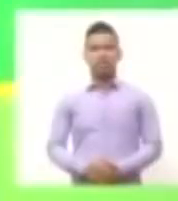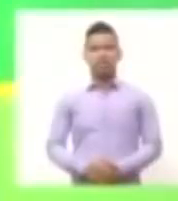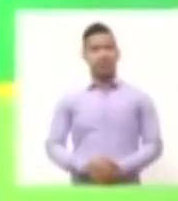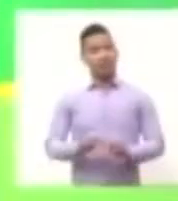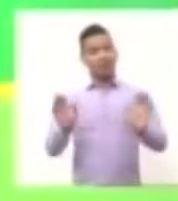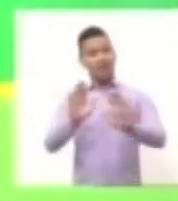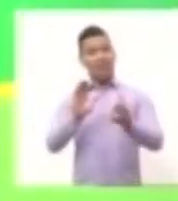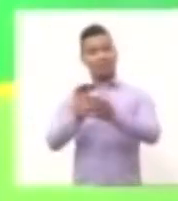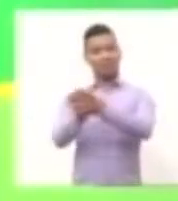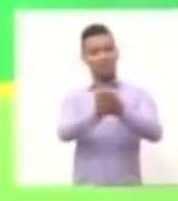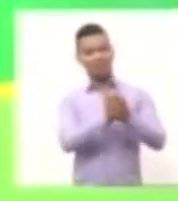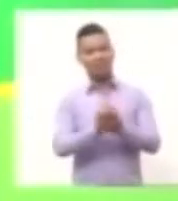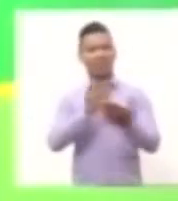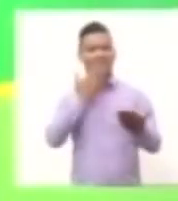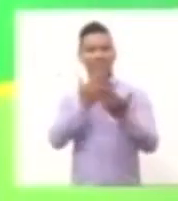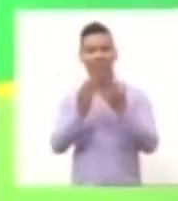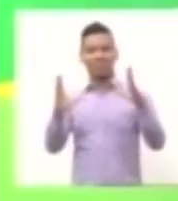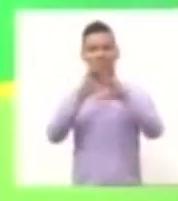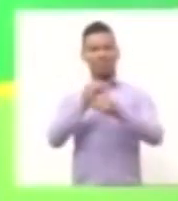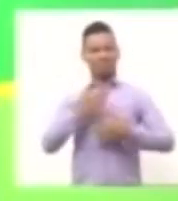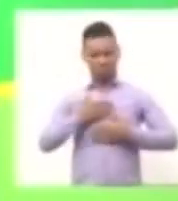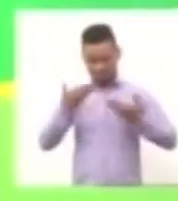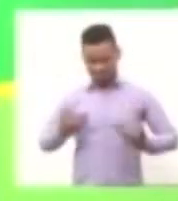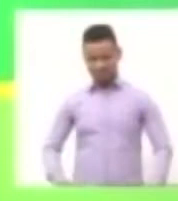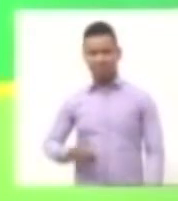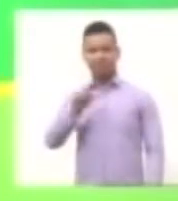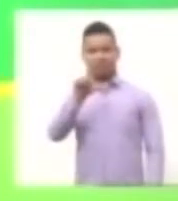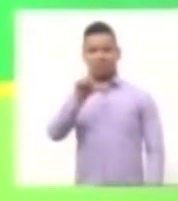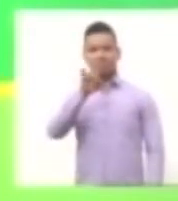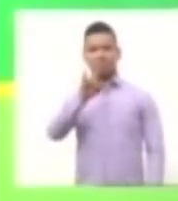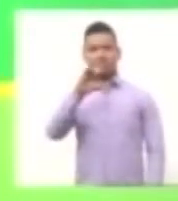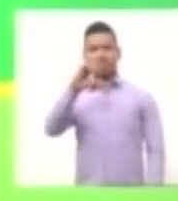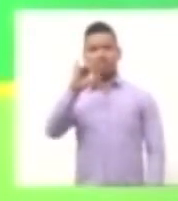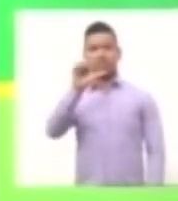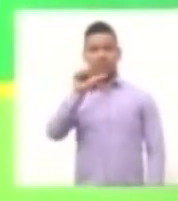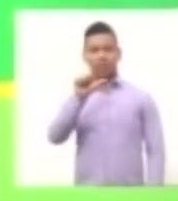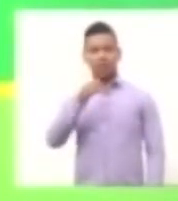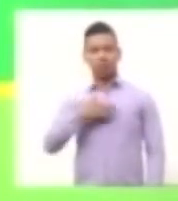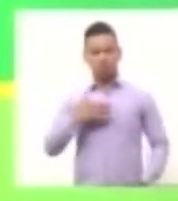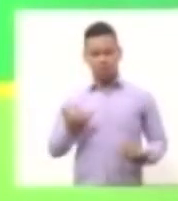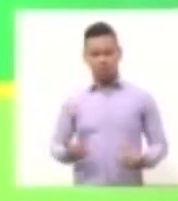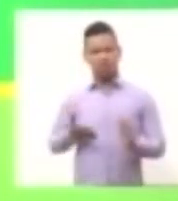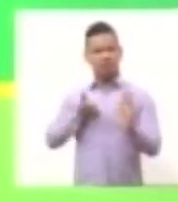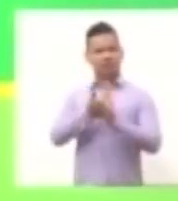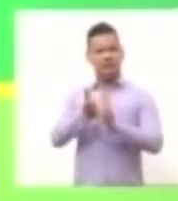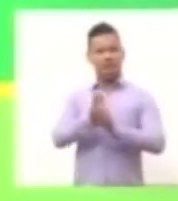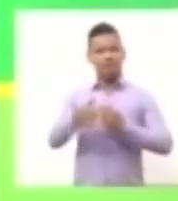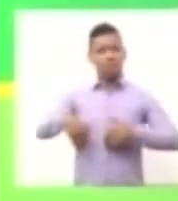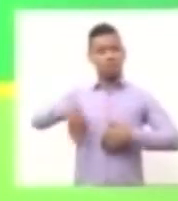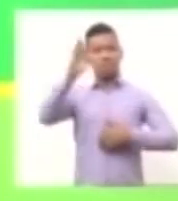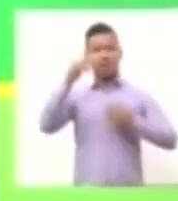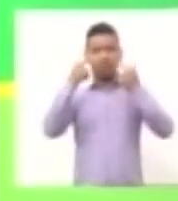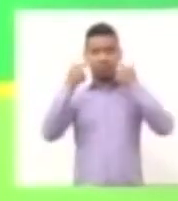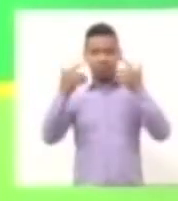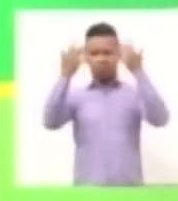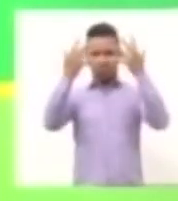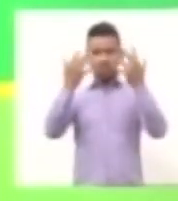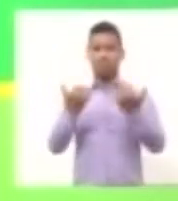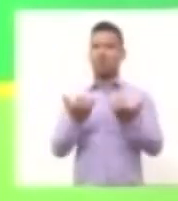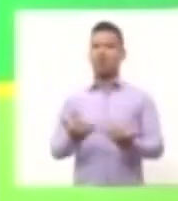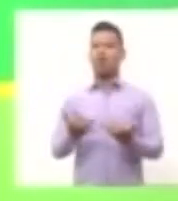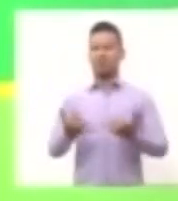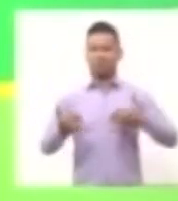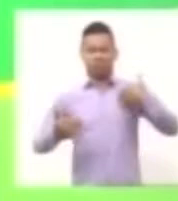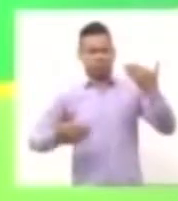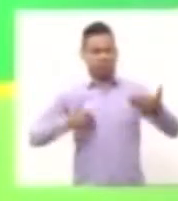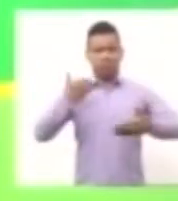Amigos, muy buenas noches. Soy Lucía del Mar, estoy nuevamente aquí con ustedes para llevarles las mejores noticias del entretenimiento. Y hoy la alegría y la